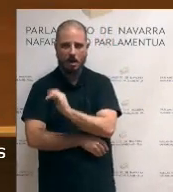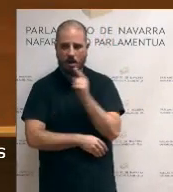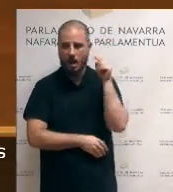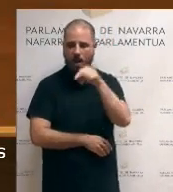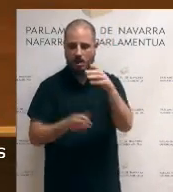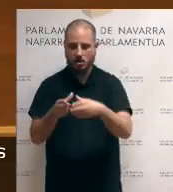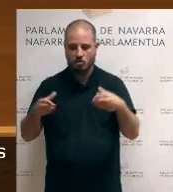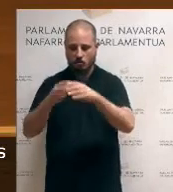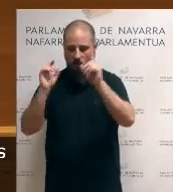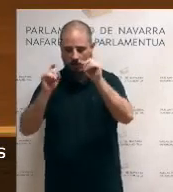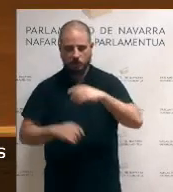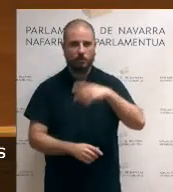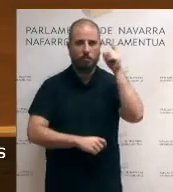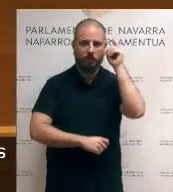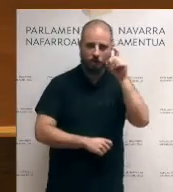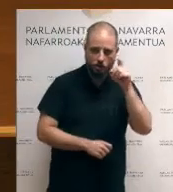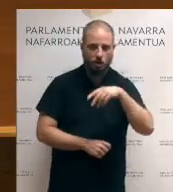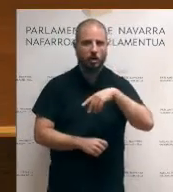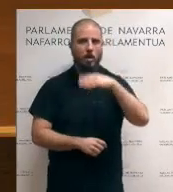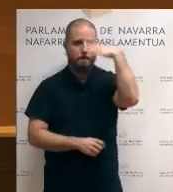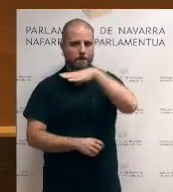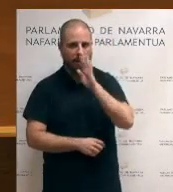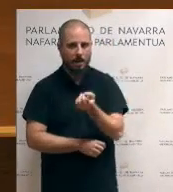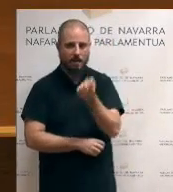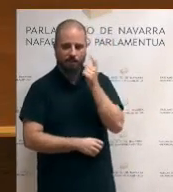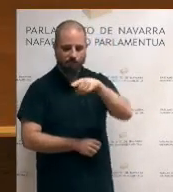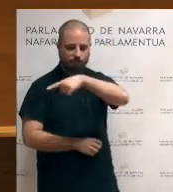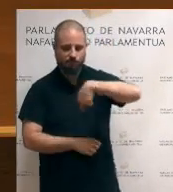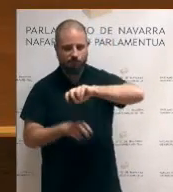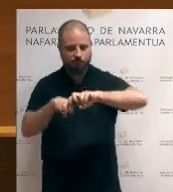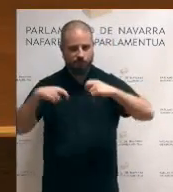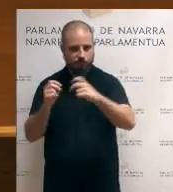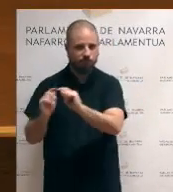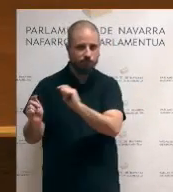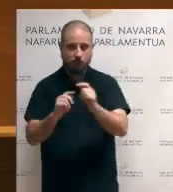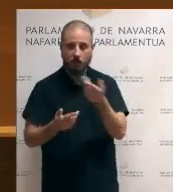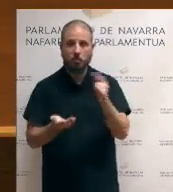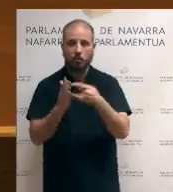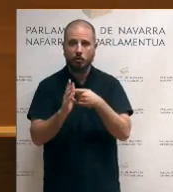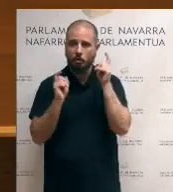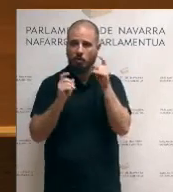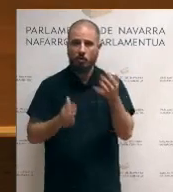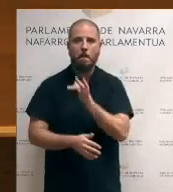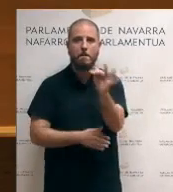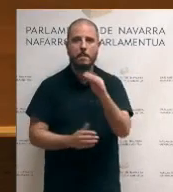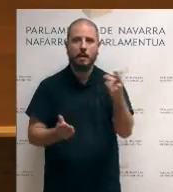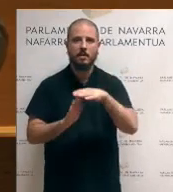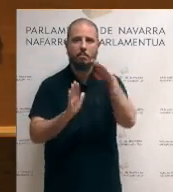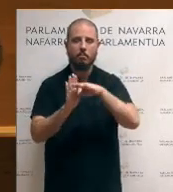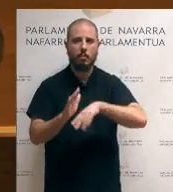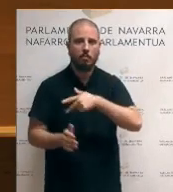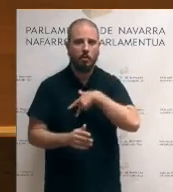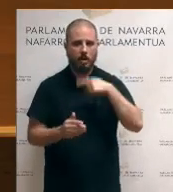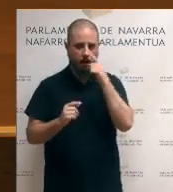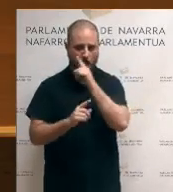educativa, profesorado, padres, alumnos, discuten y acuerdan tanto el proyecto educativo de centro como la programación general anual, en la que